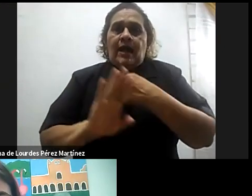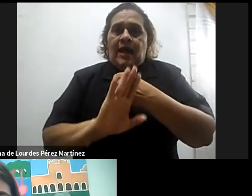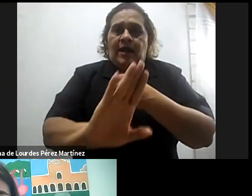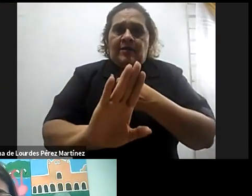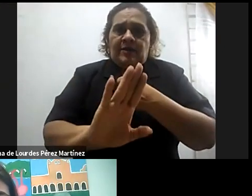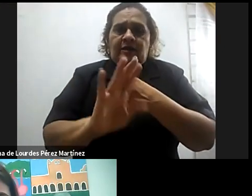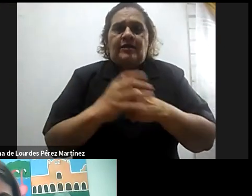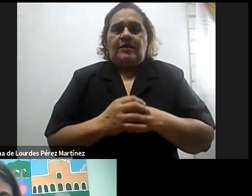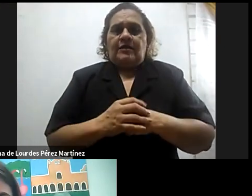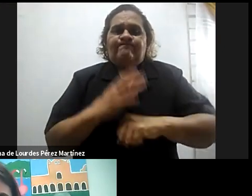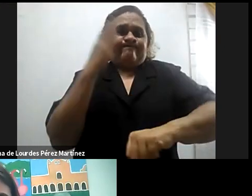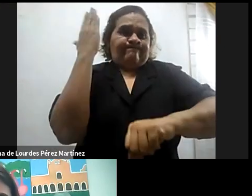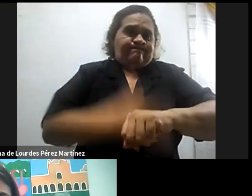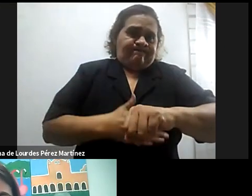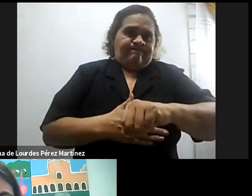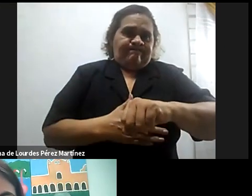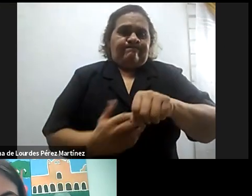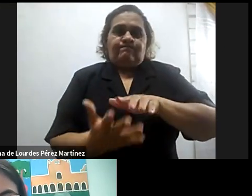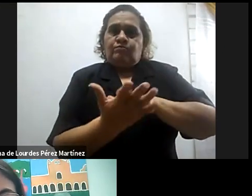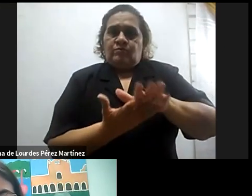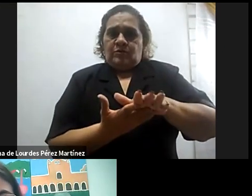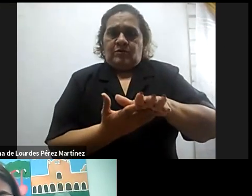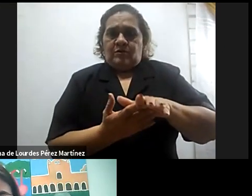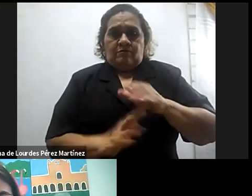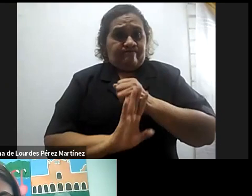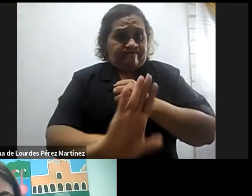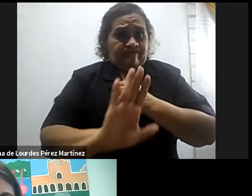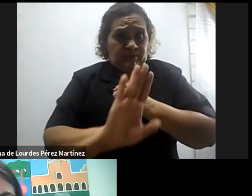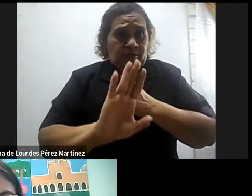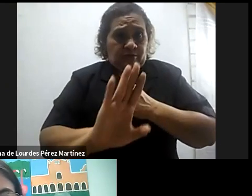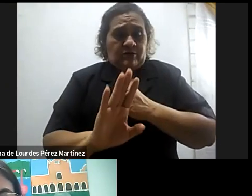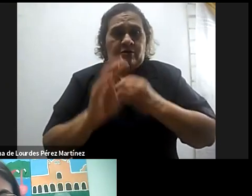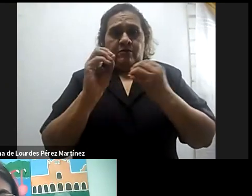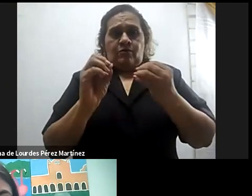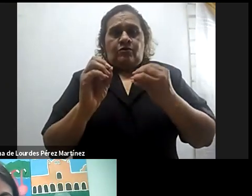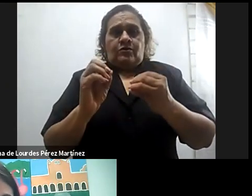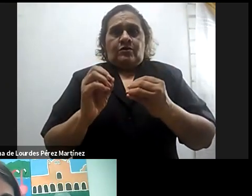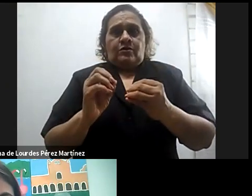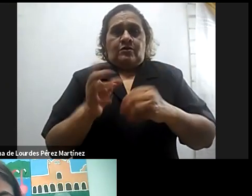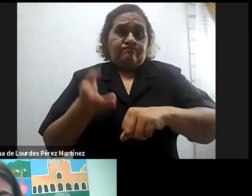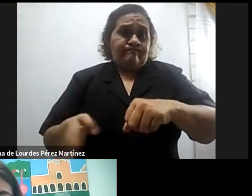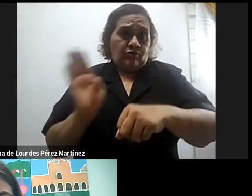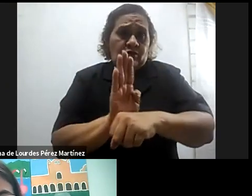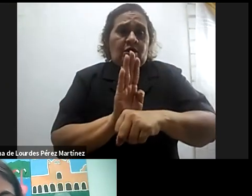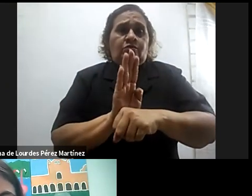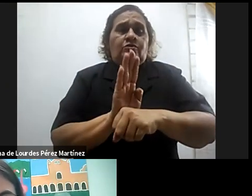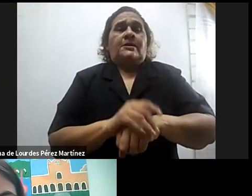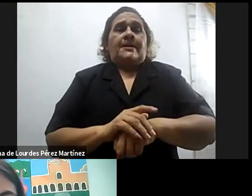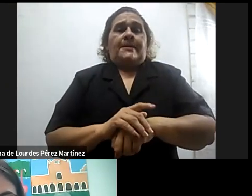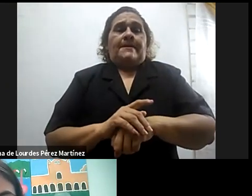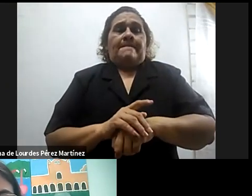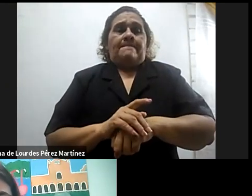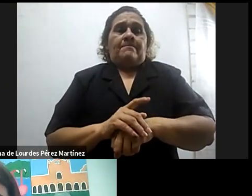futuras amputaciones, que como ya comentábamos, muchos de los casos de discapacidad motriz, ¿no?